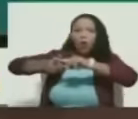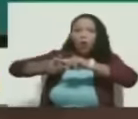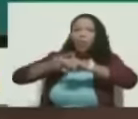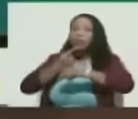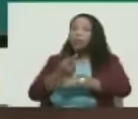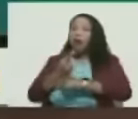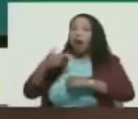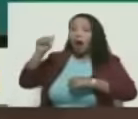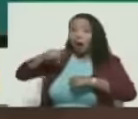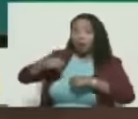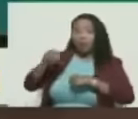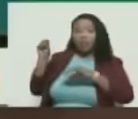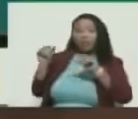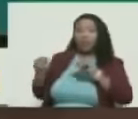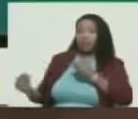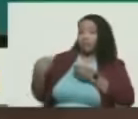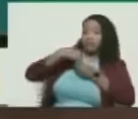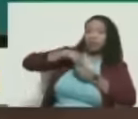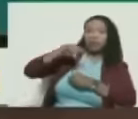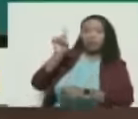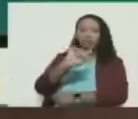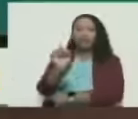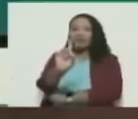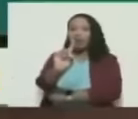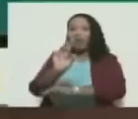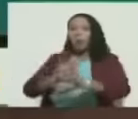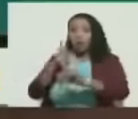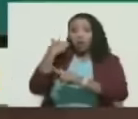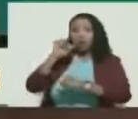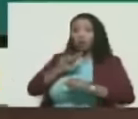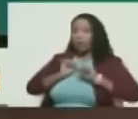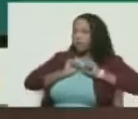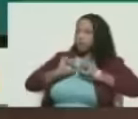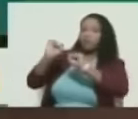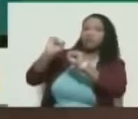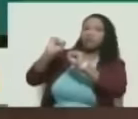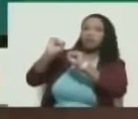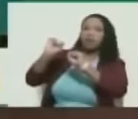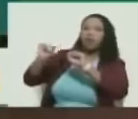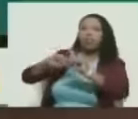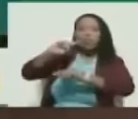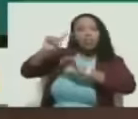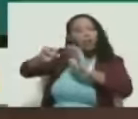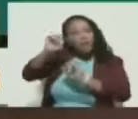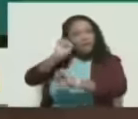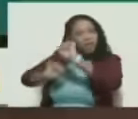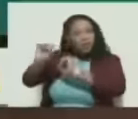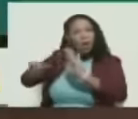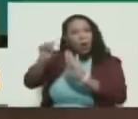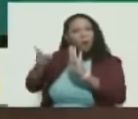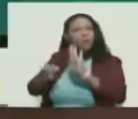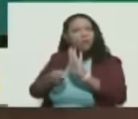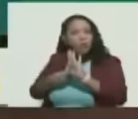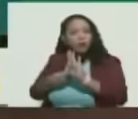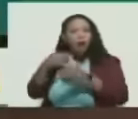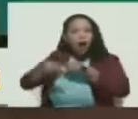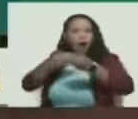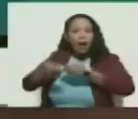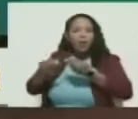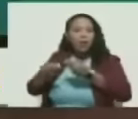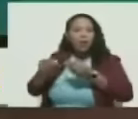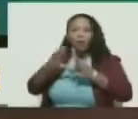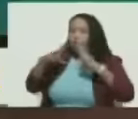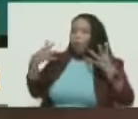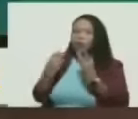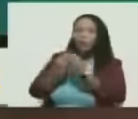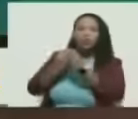en nuestro territorio no te metas, porque nos vas a encontrar completamente unidos. Nos vas a encontrar sin ninguna fisura, y eso es lo que va a